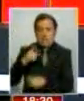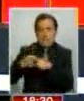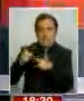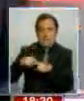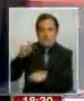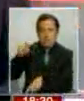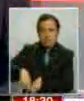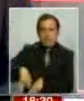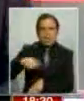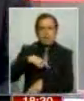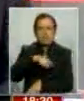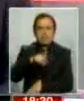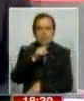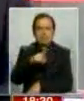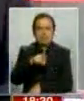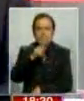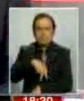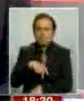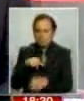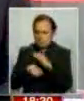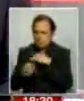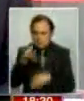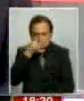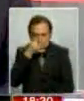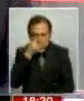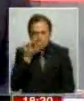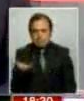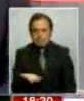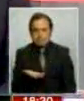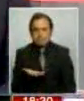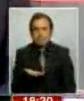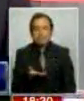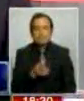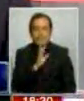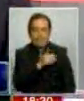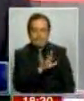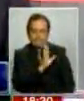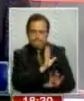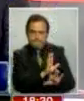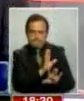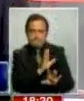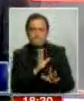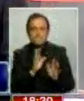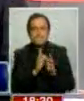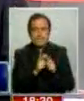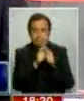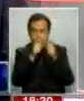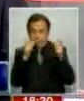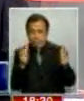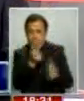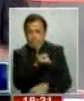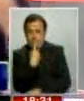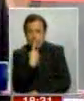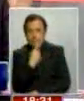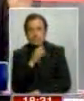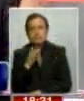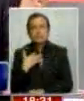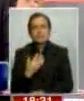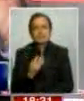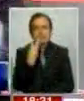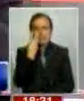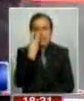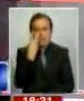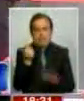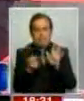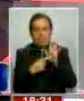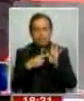crédito. A ver, mira, hay que partir desde la macro primero y llegar, digamos, a la micro que tú estás planteando. Nosotros hemos planteado 3 puntos